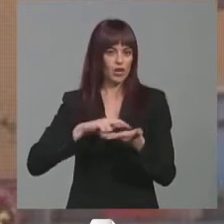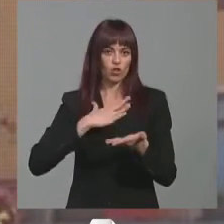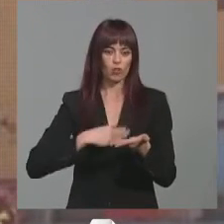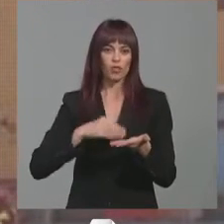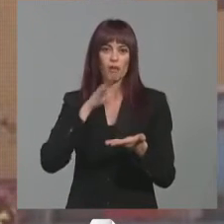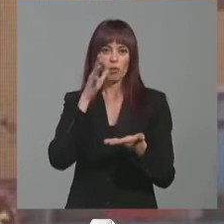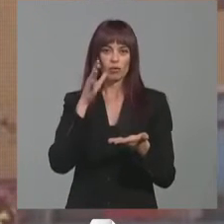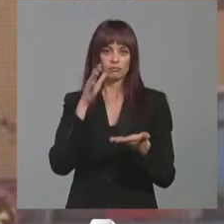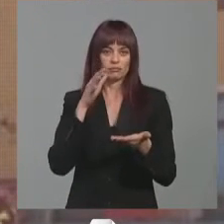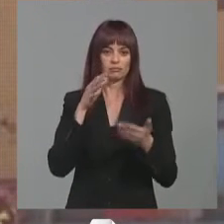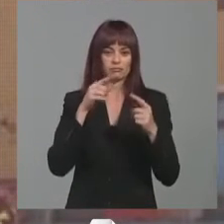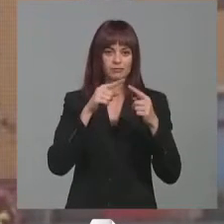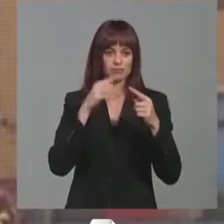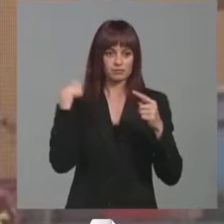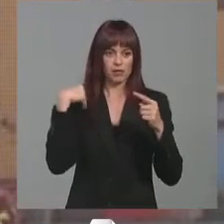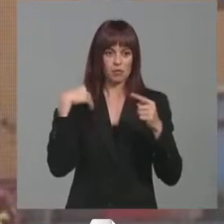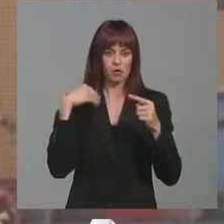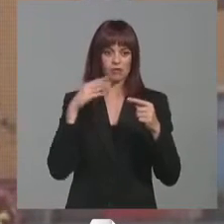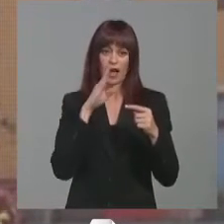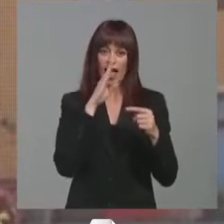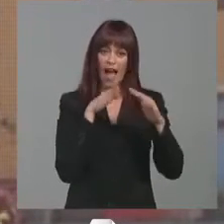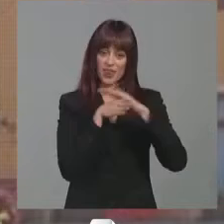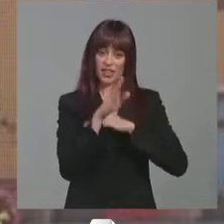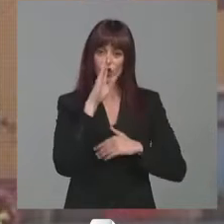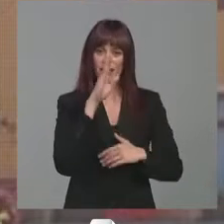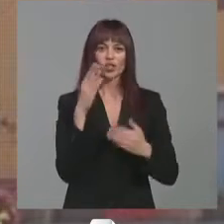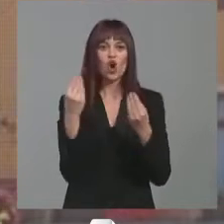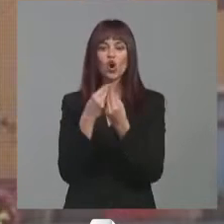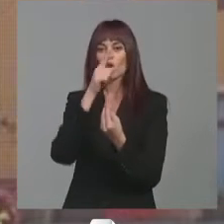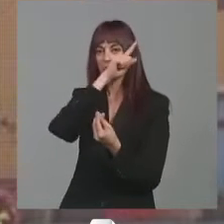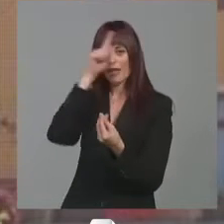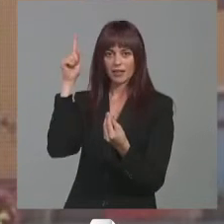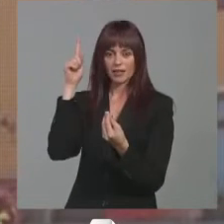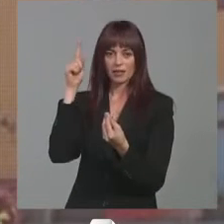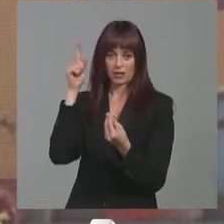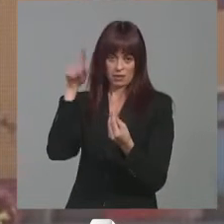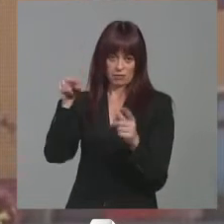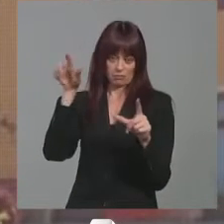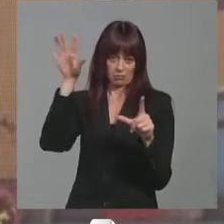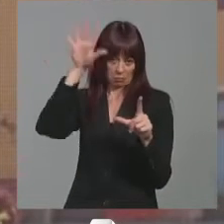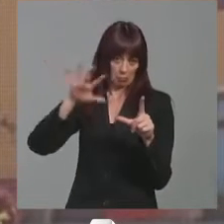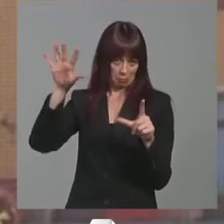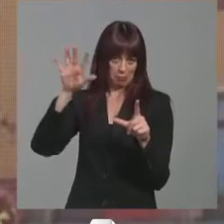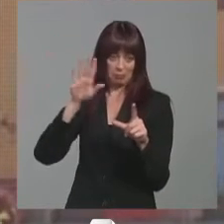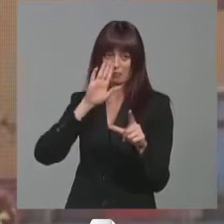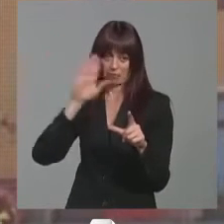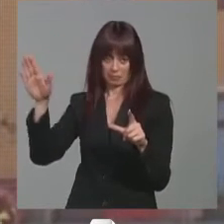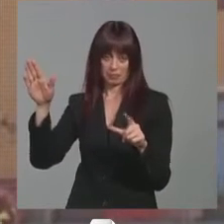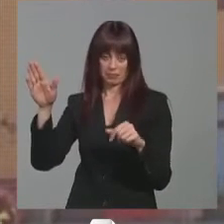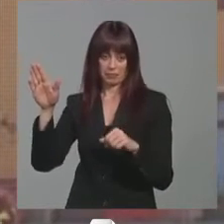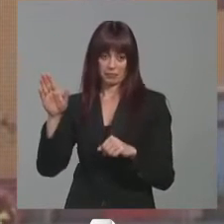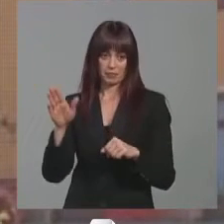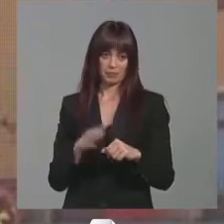arco noroeste que nos abrirá la vía directa con Madrid y con el interior de la peníns sin tener que